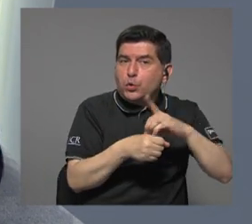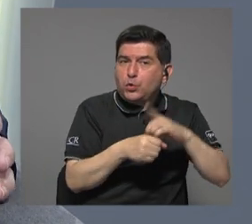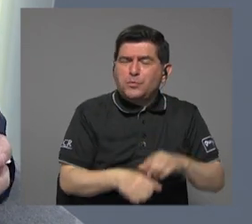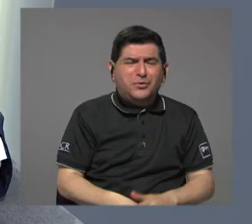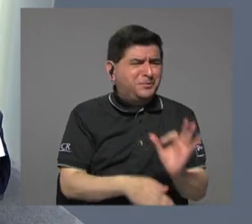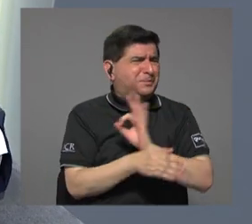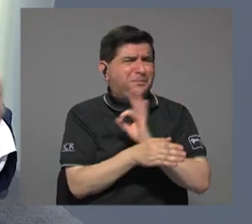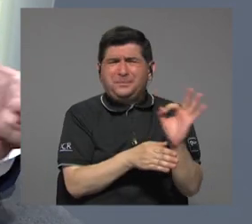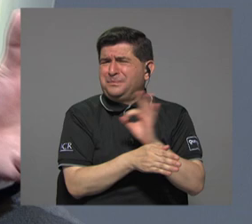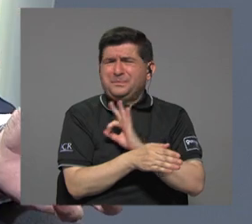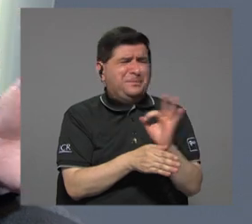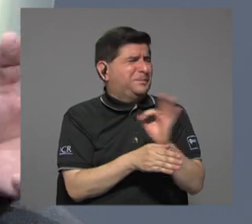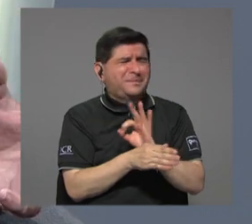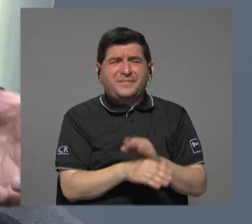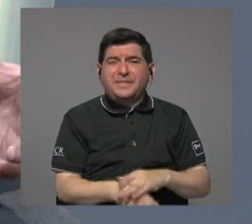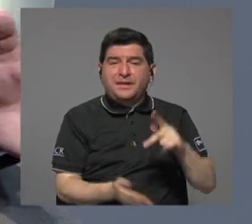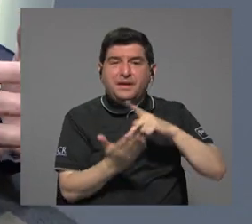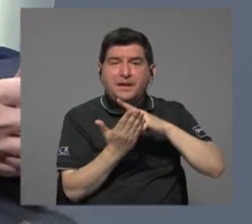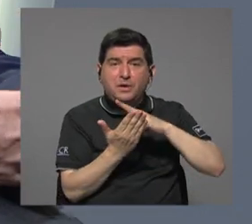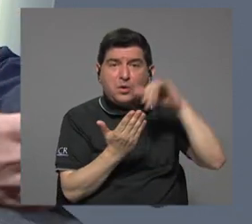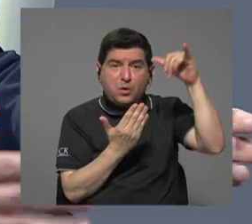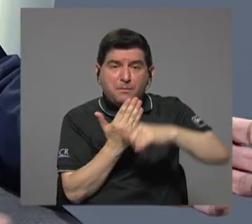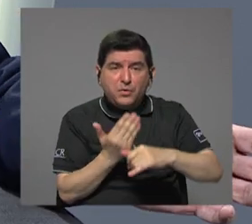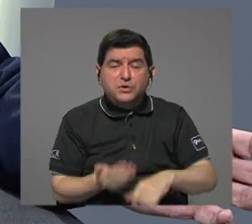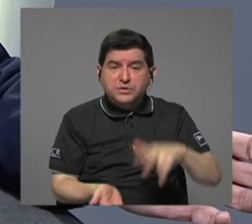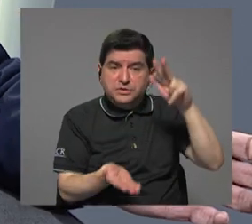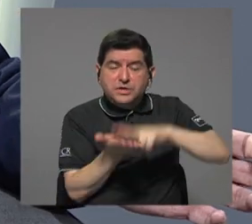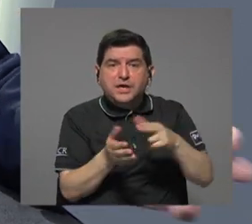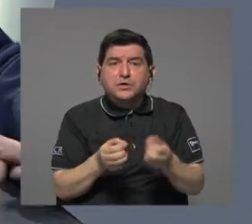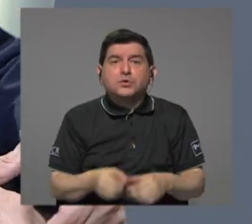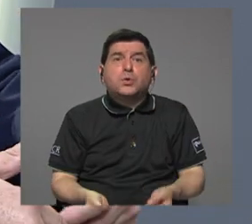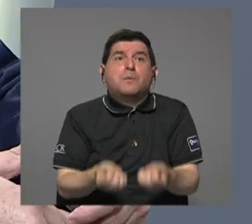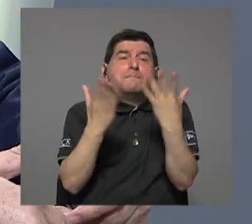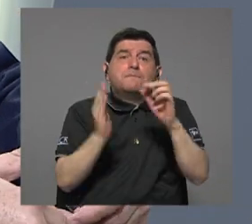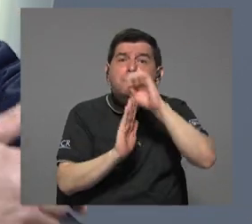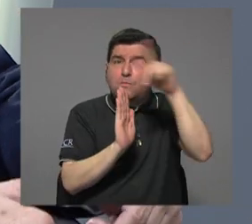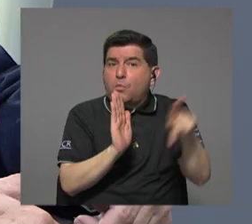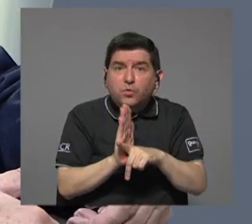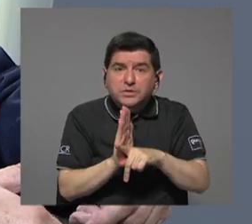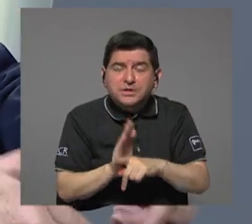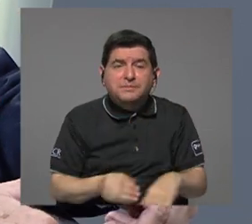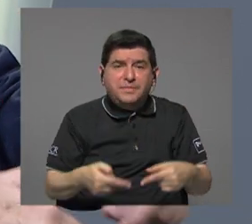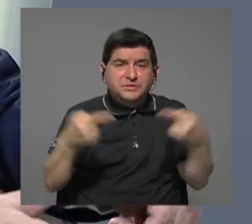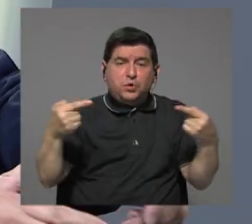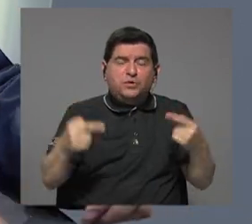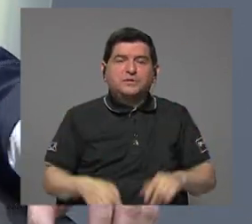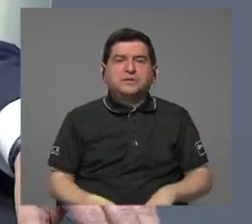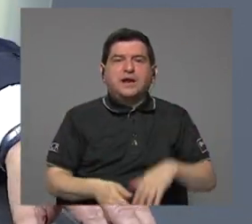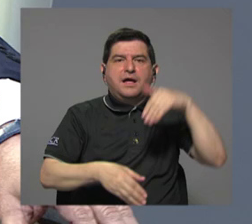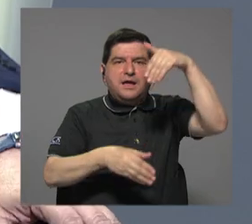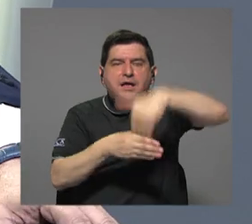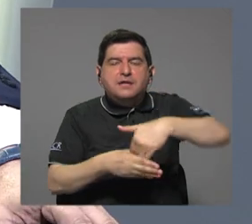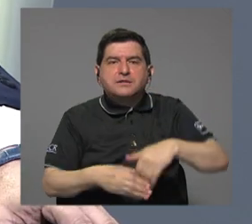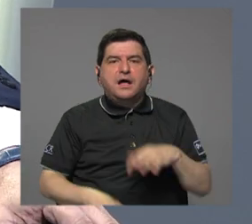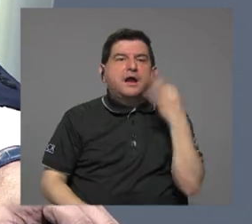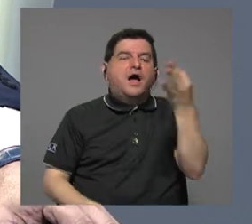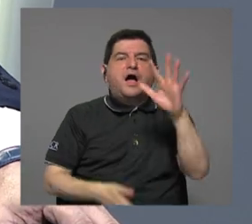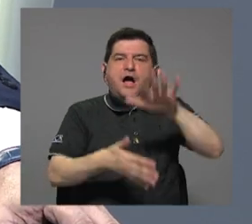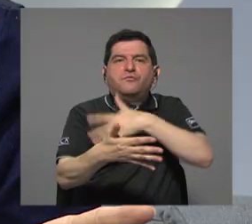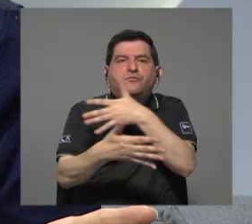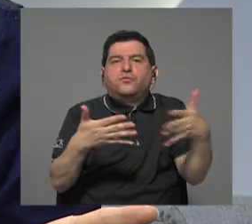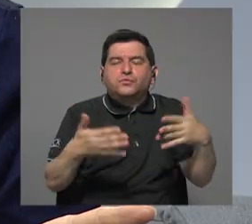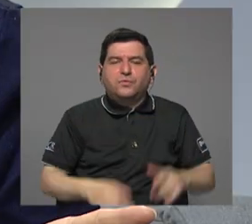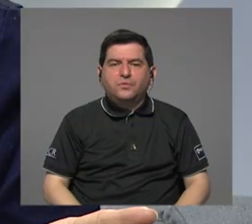ineficiente porque aprobaron un proyecto con todas las inconstitucionalidades bien y que no quiere meter a fuerza en la agenda próximo pero